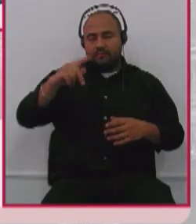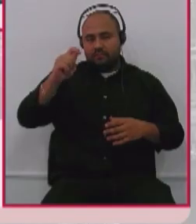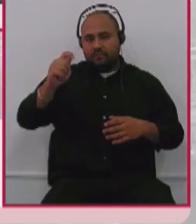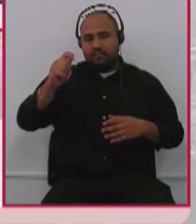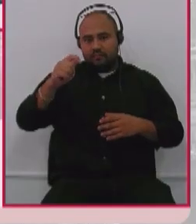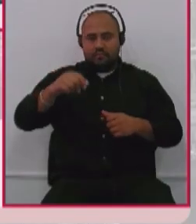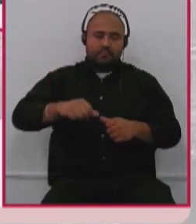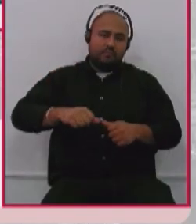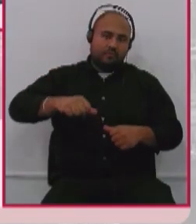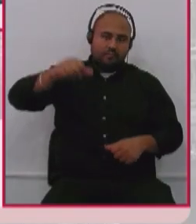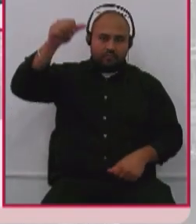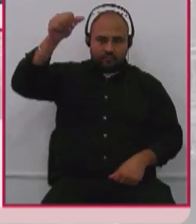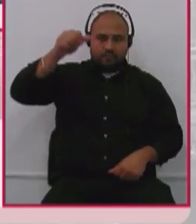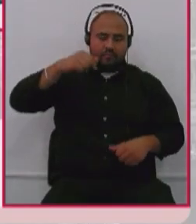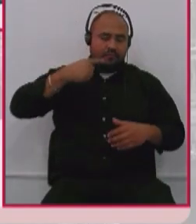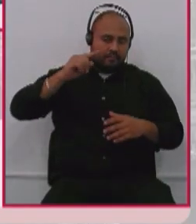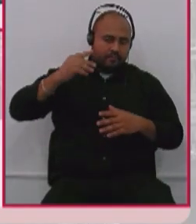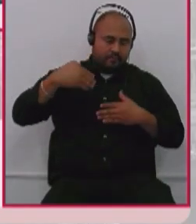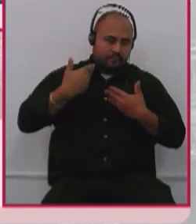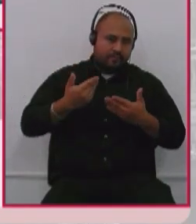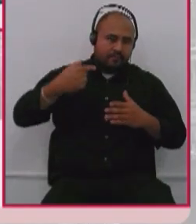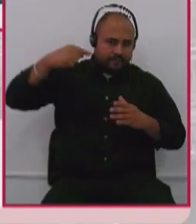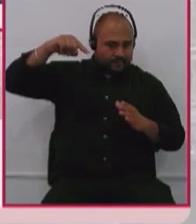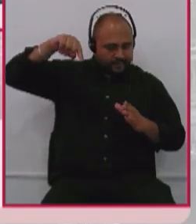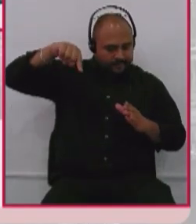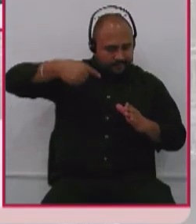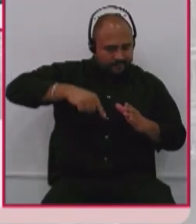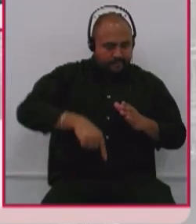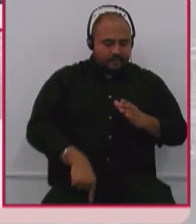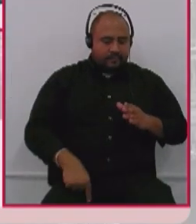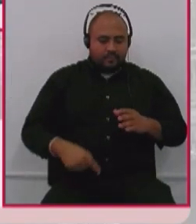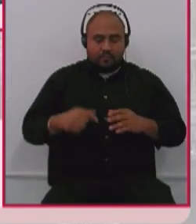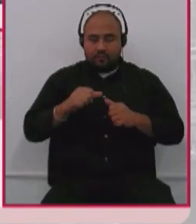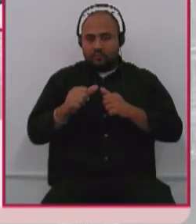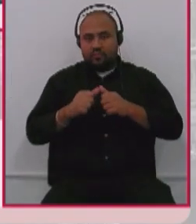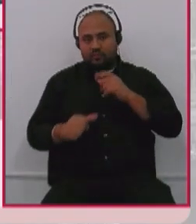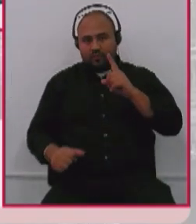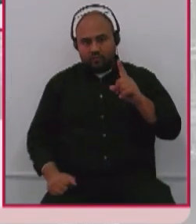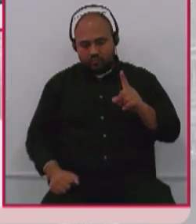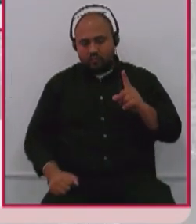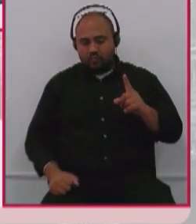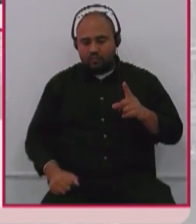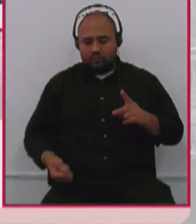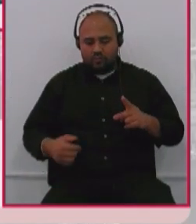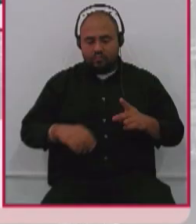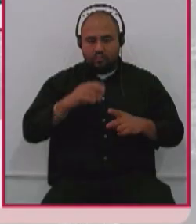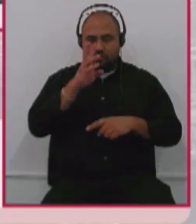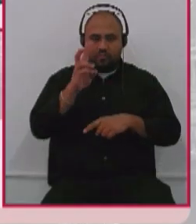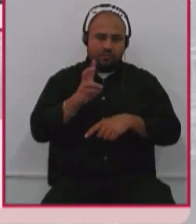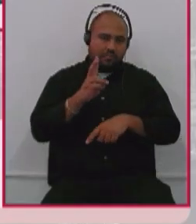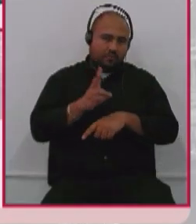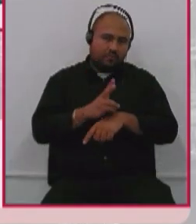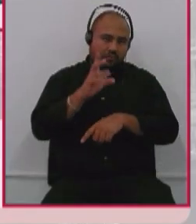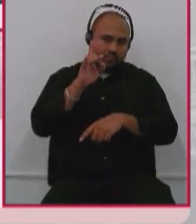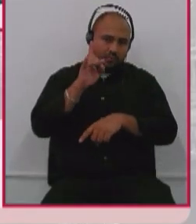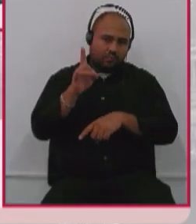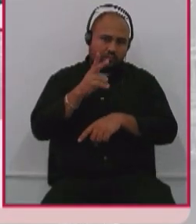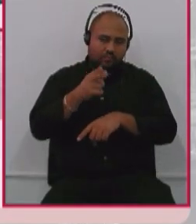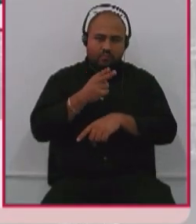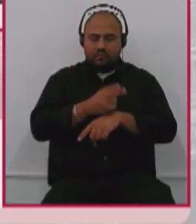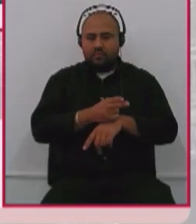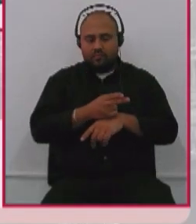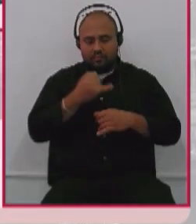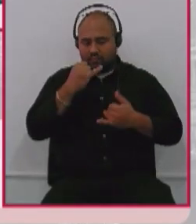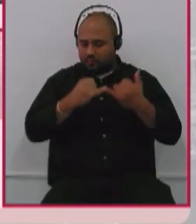empezamos por las zonas más profundas siempre, la zona 1, y luego de 6, 8 horas, dependiendo de los pads, se termina